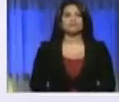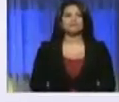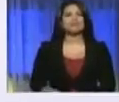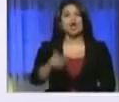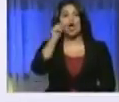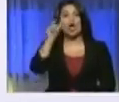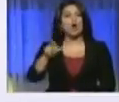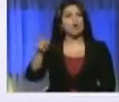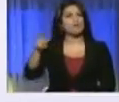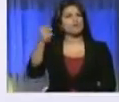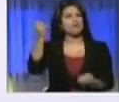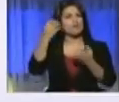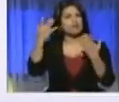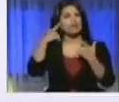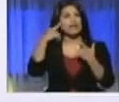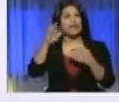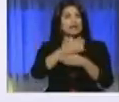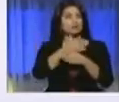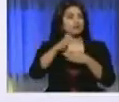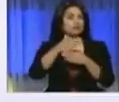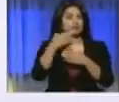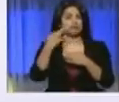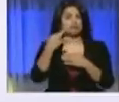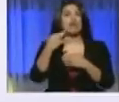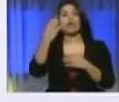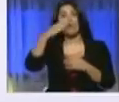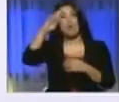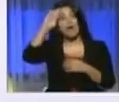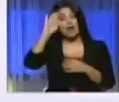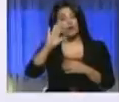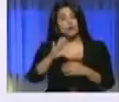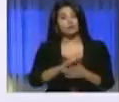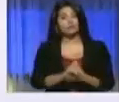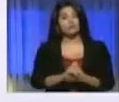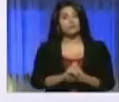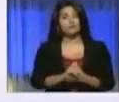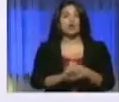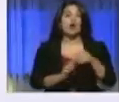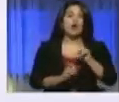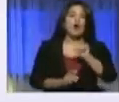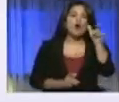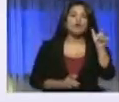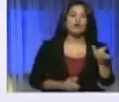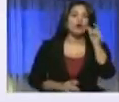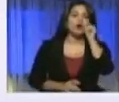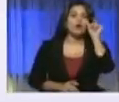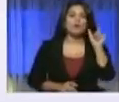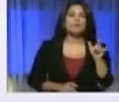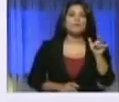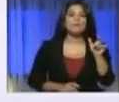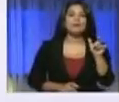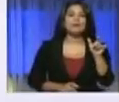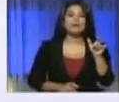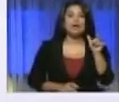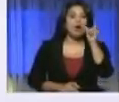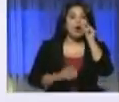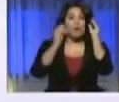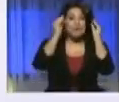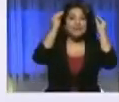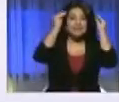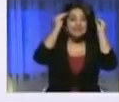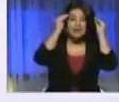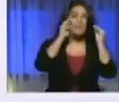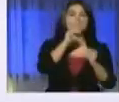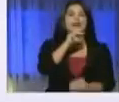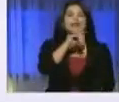del canto del Caribe, del canto cubano, y la leyenda viviente Armando Martínez,